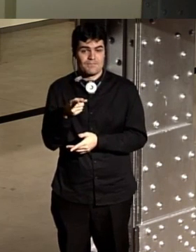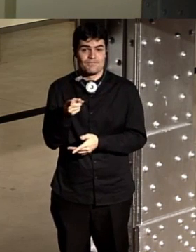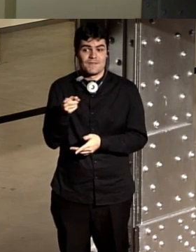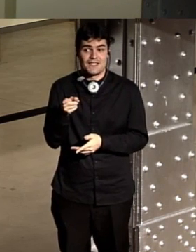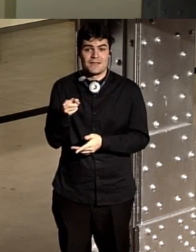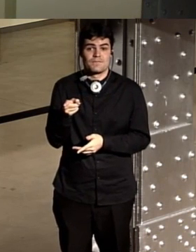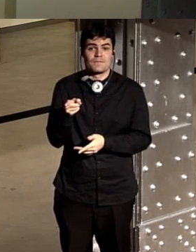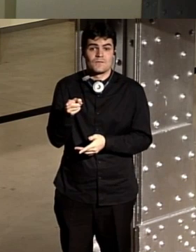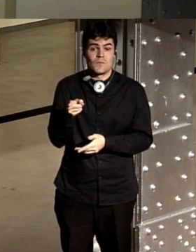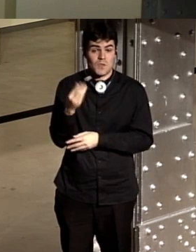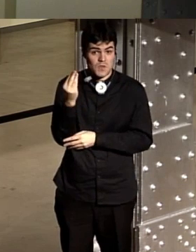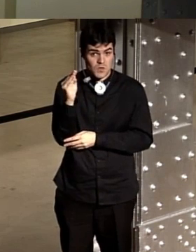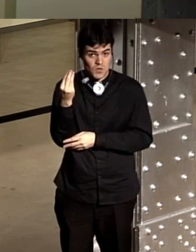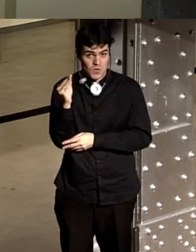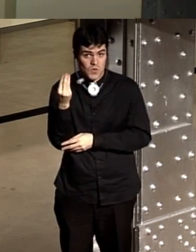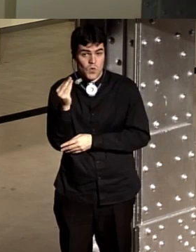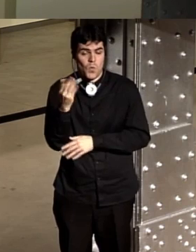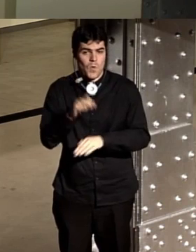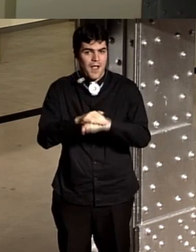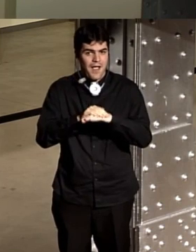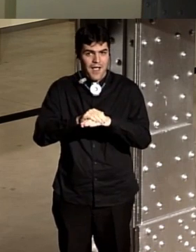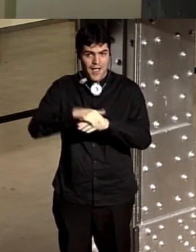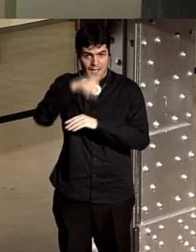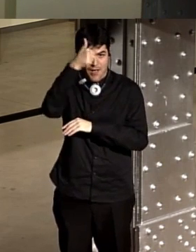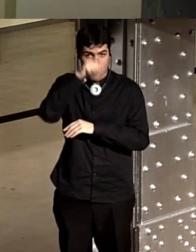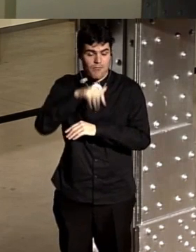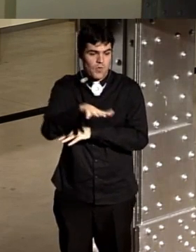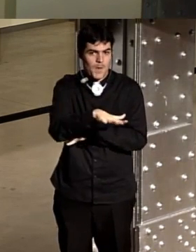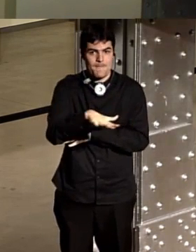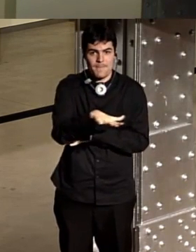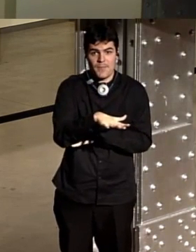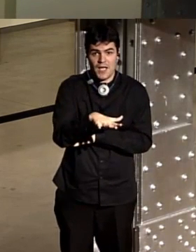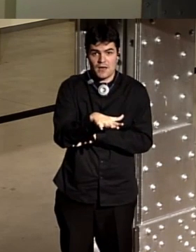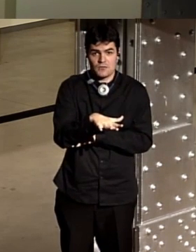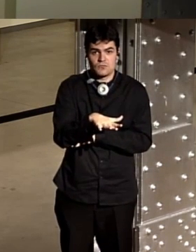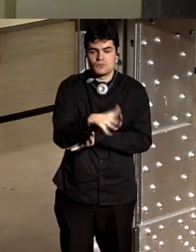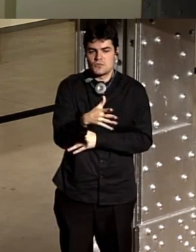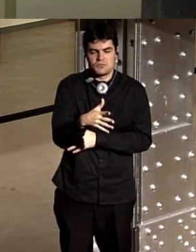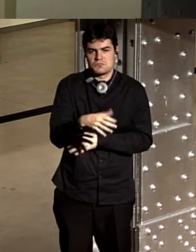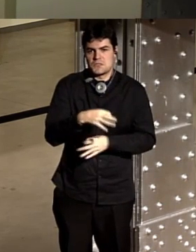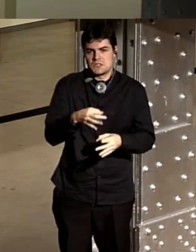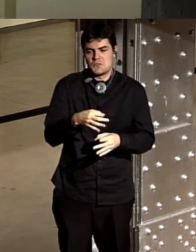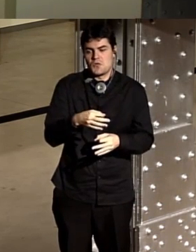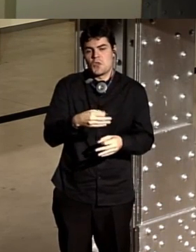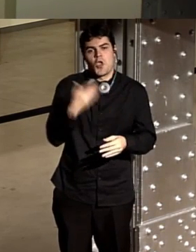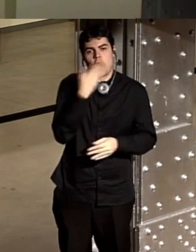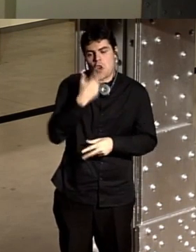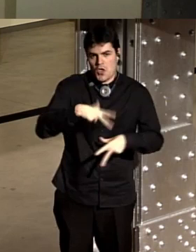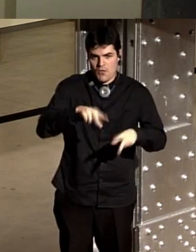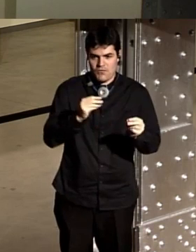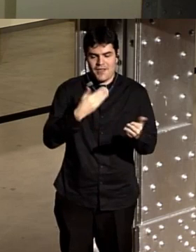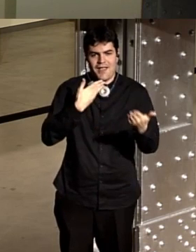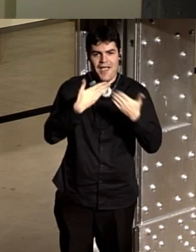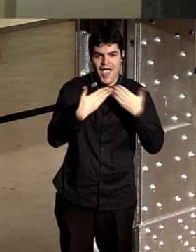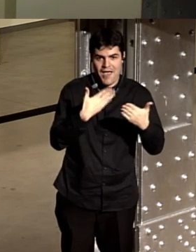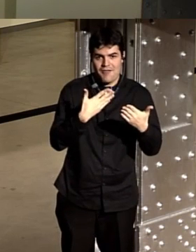ella cuando es joven tiene un amigo del barrio con el que se entretiene al volver de la escuela, habla con él y